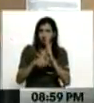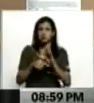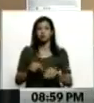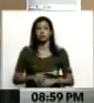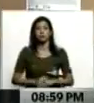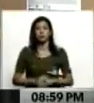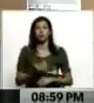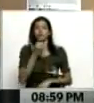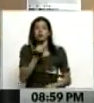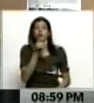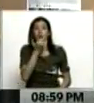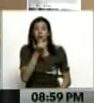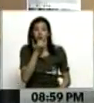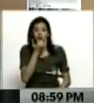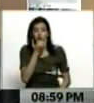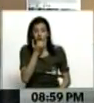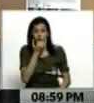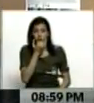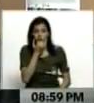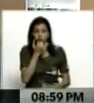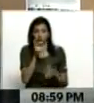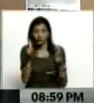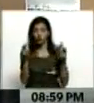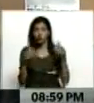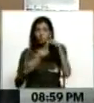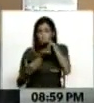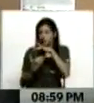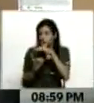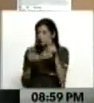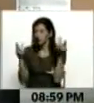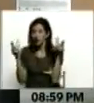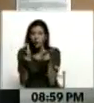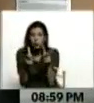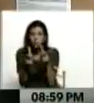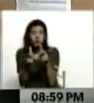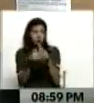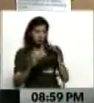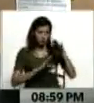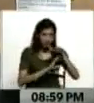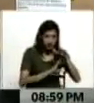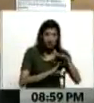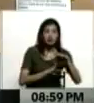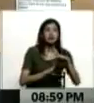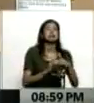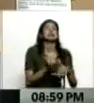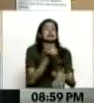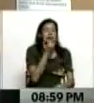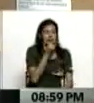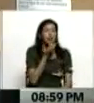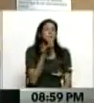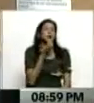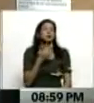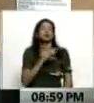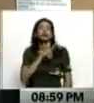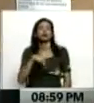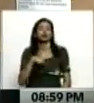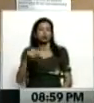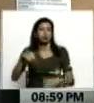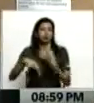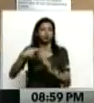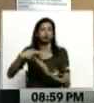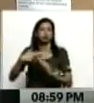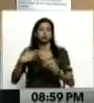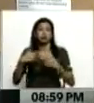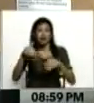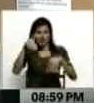ca porque cuando una cosa sale mal uno llega y se reúne noo pide tiempo verad tiempo se reúne con su gente nosotros perdimos las elecciones en